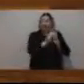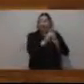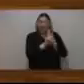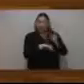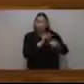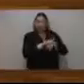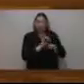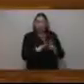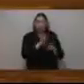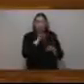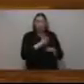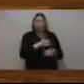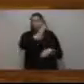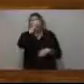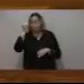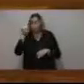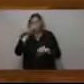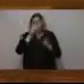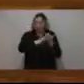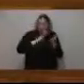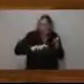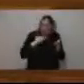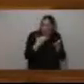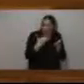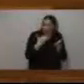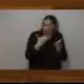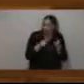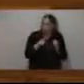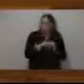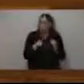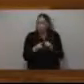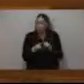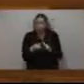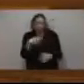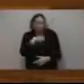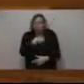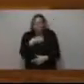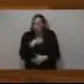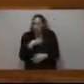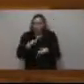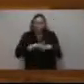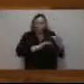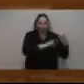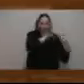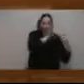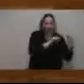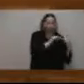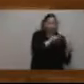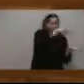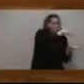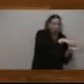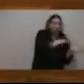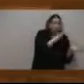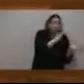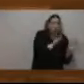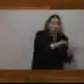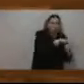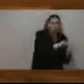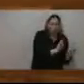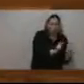un solo informe que alegase imposibilidad manifiesta para su construcción en ese lugar concreto y a esa distancia.